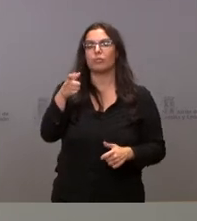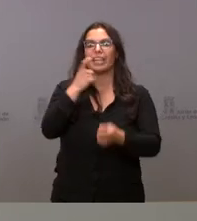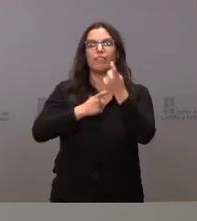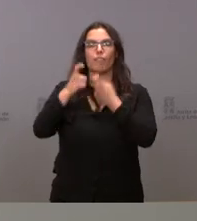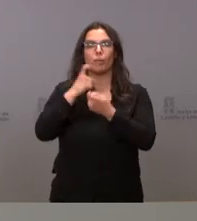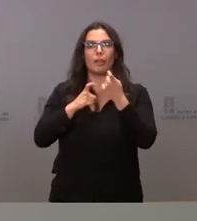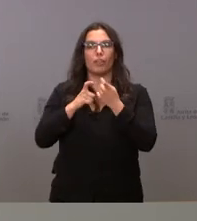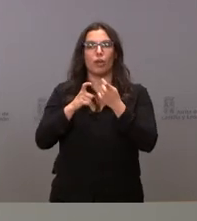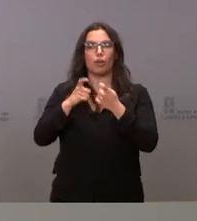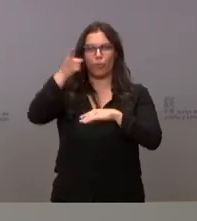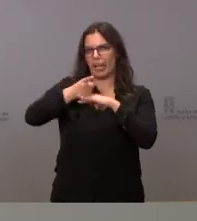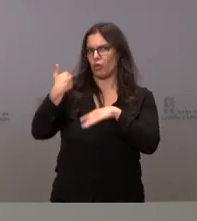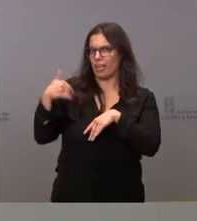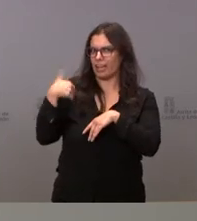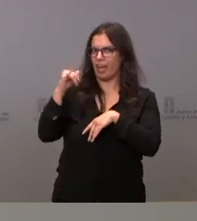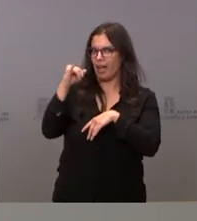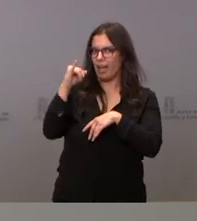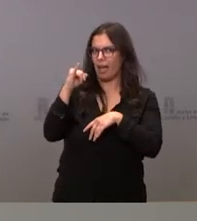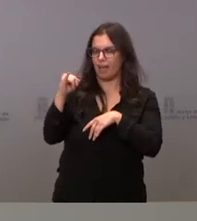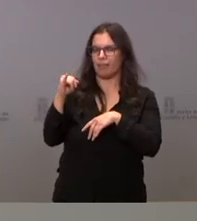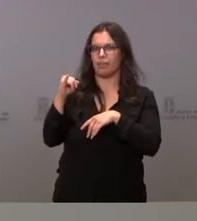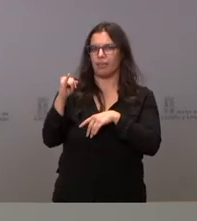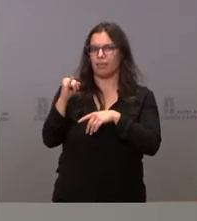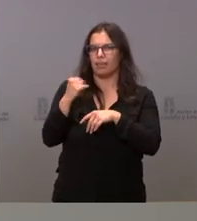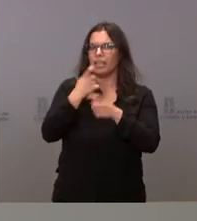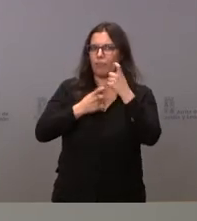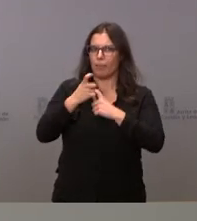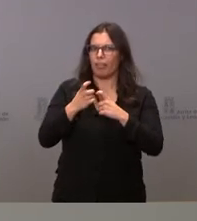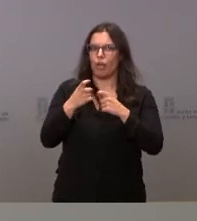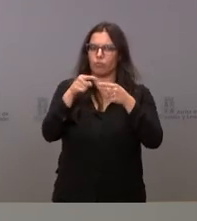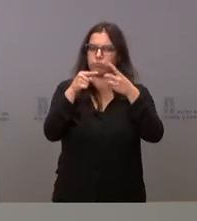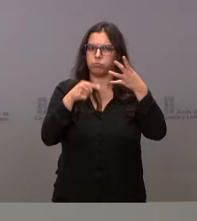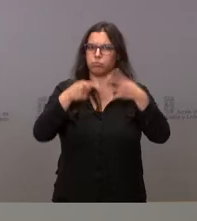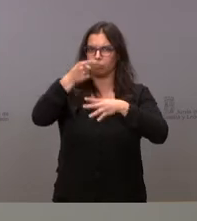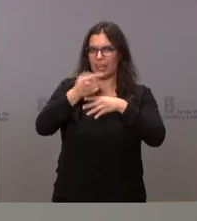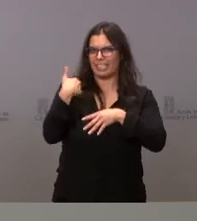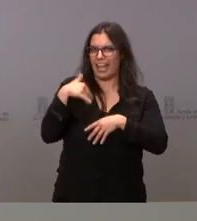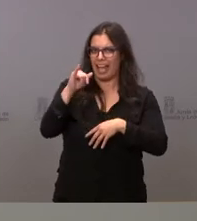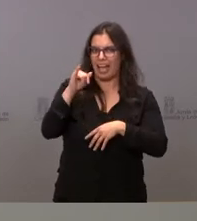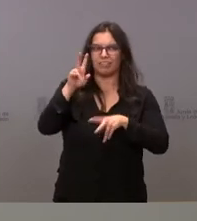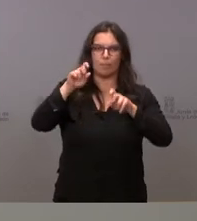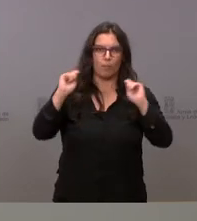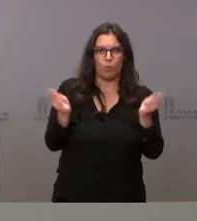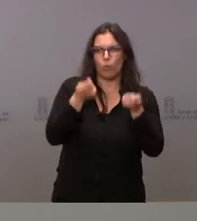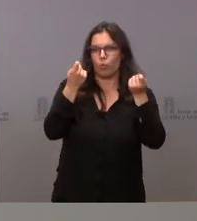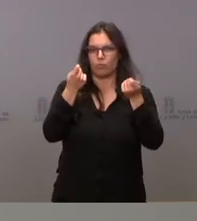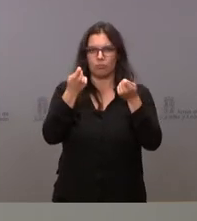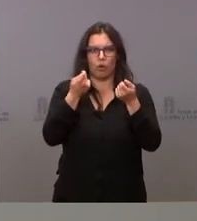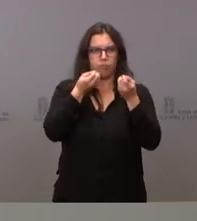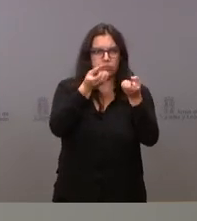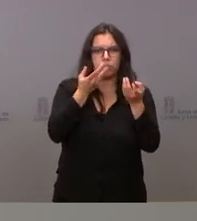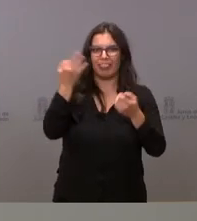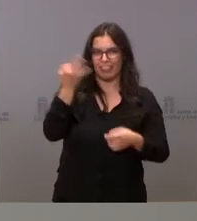la que ya están obligados, porque existe una ley de transparencia que establece una serie de obligaciones de publicidad para este tipo de entidades